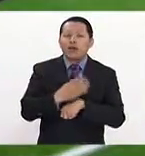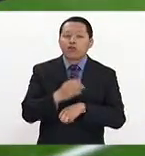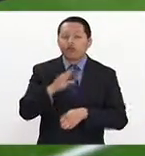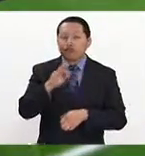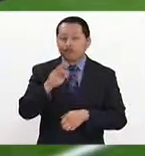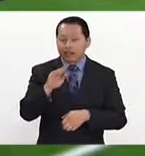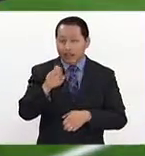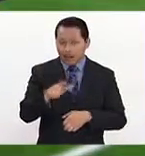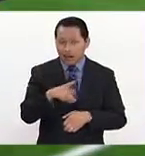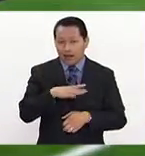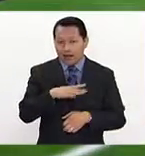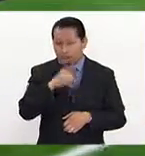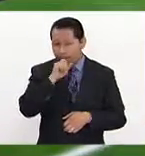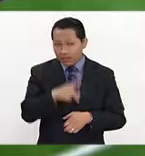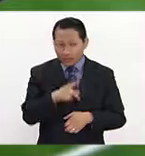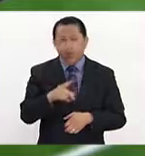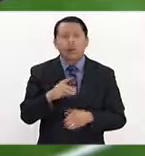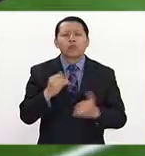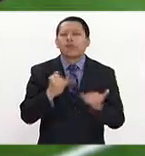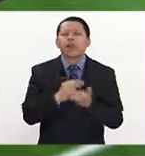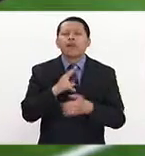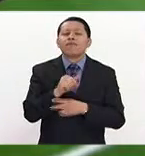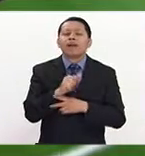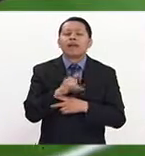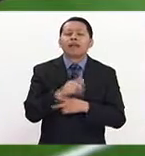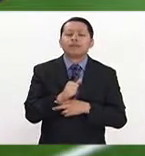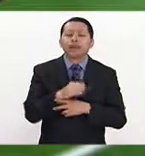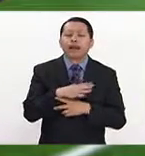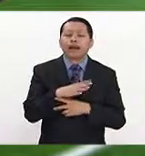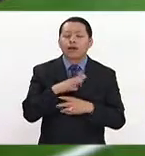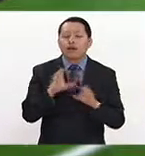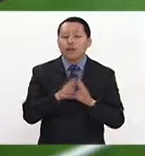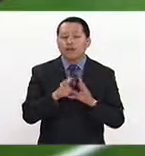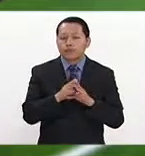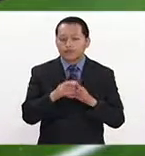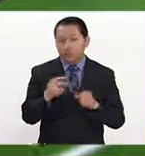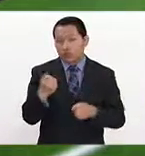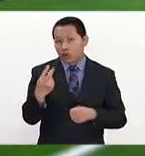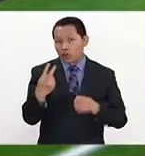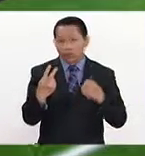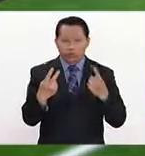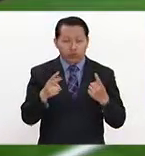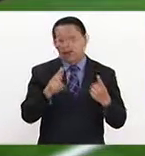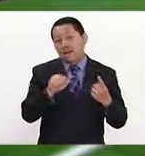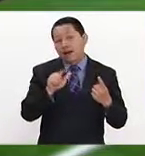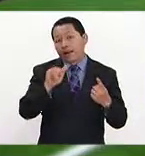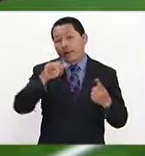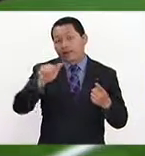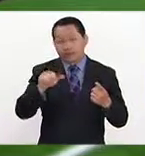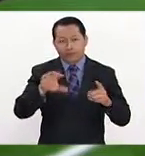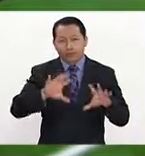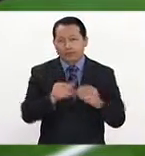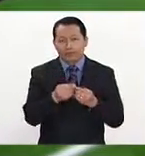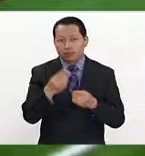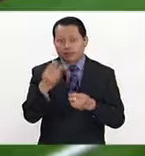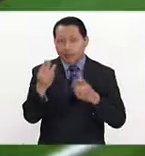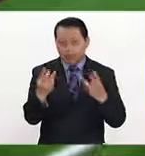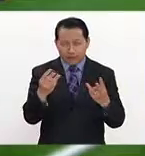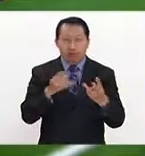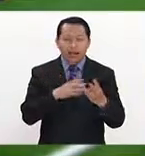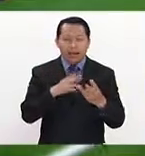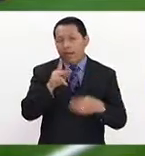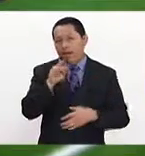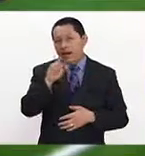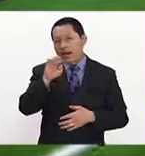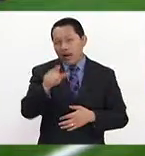Y a la vez, en contra del Valencia también jugó. El marcador fue a favor de 2-1 del Valencia y el global 3-3. Se fueron a